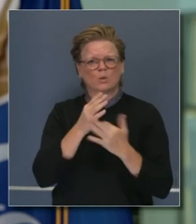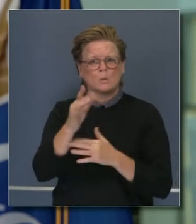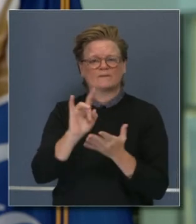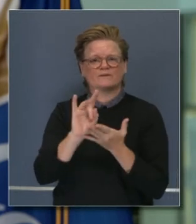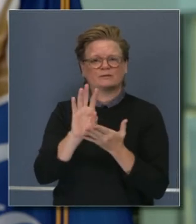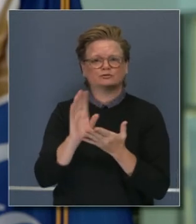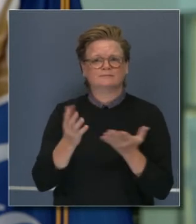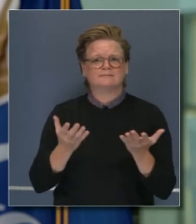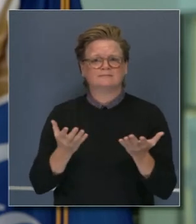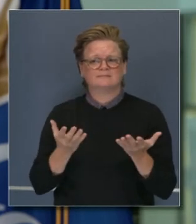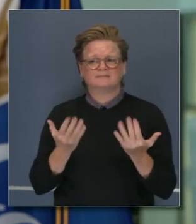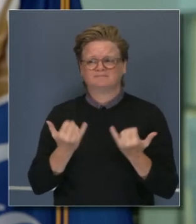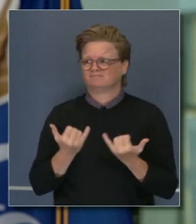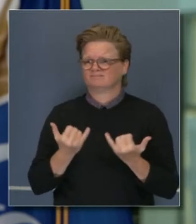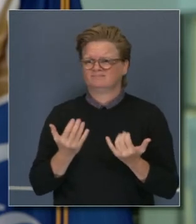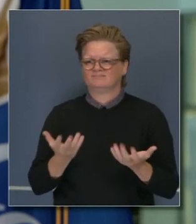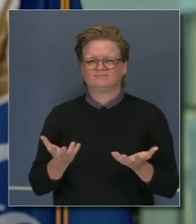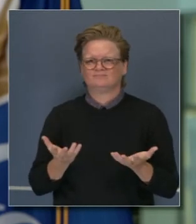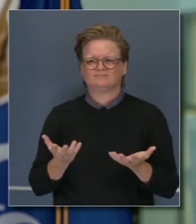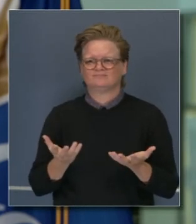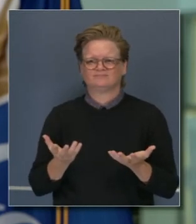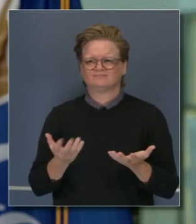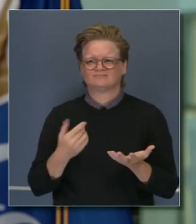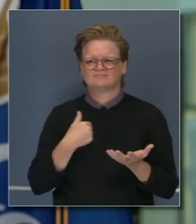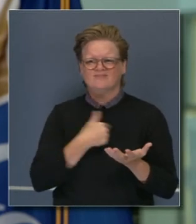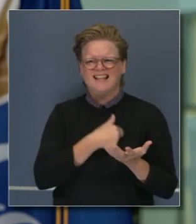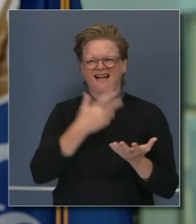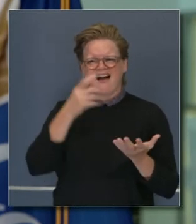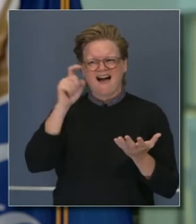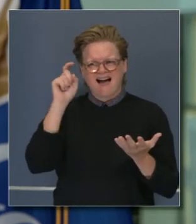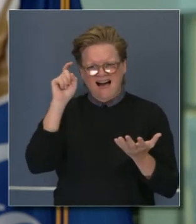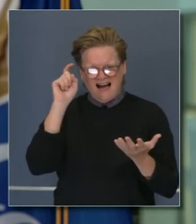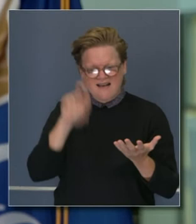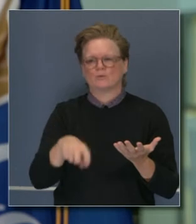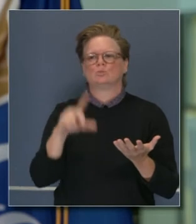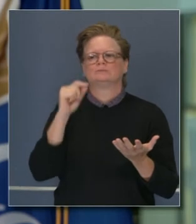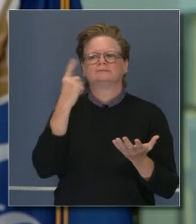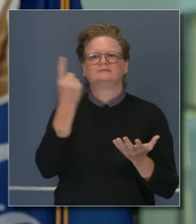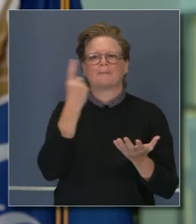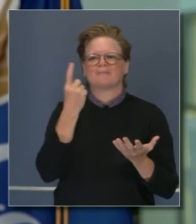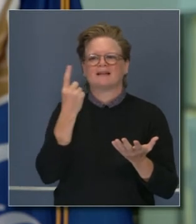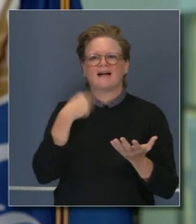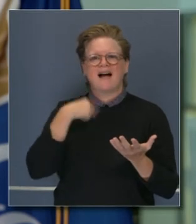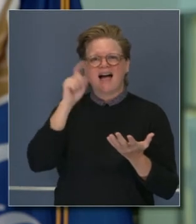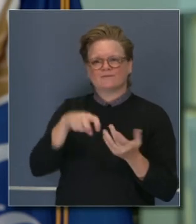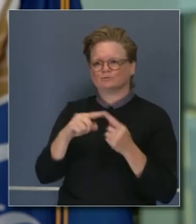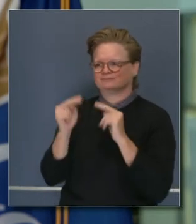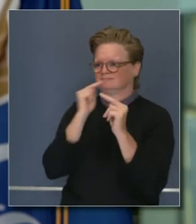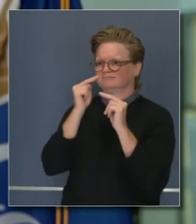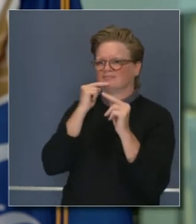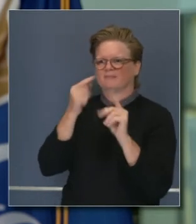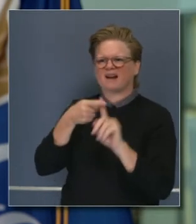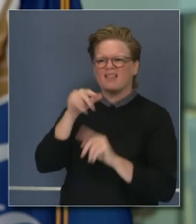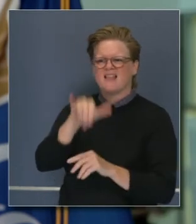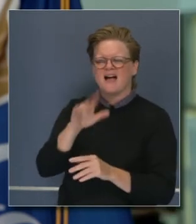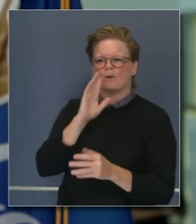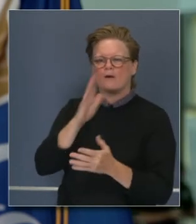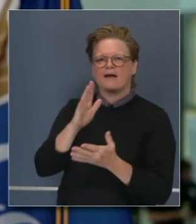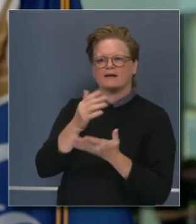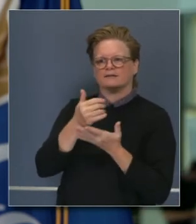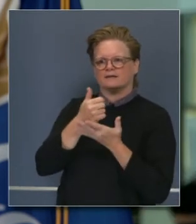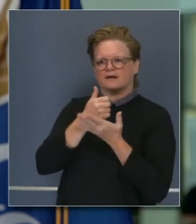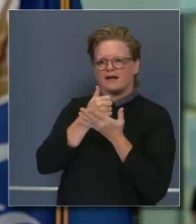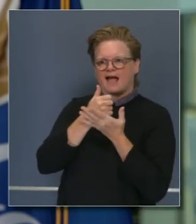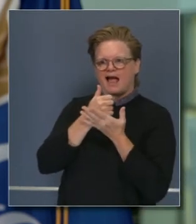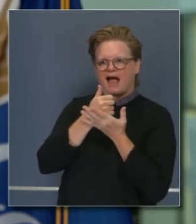desalojo, reducirlo considerablemente gracias a este esfuerzo. En relación a la